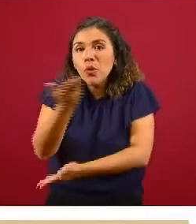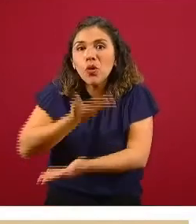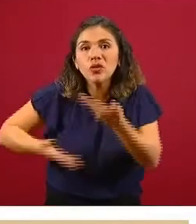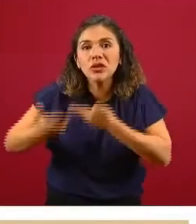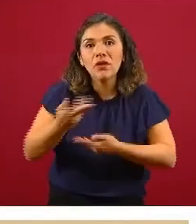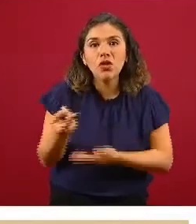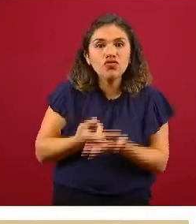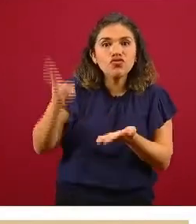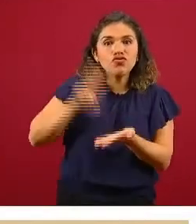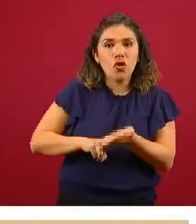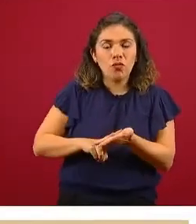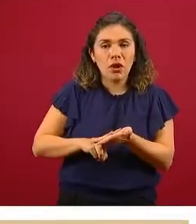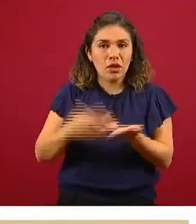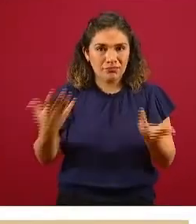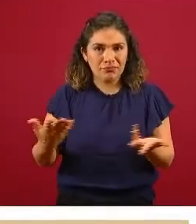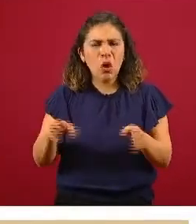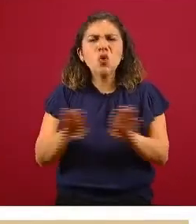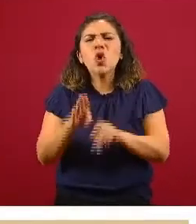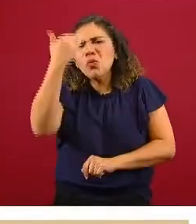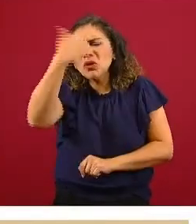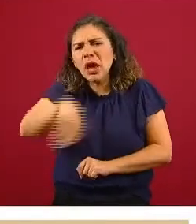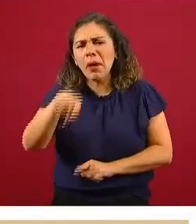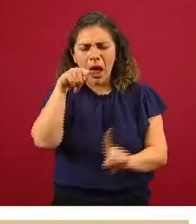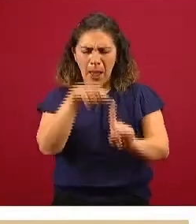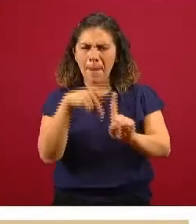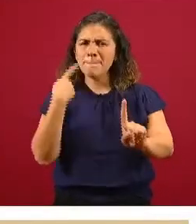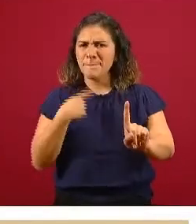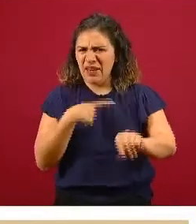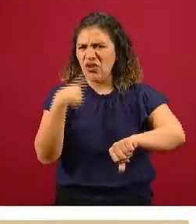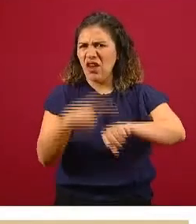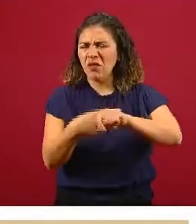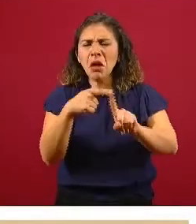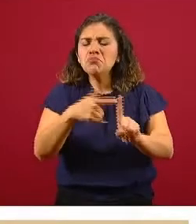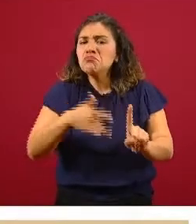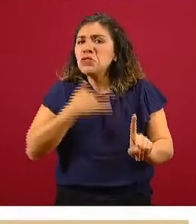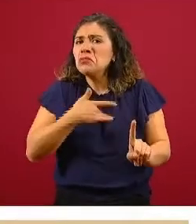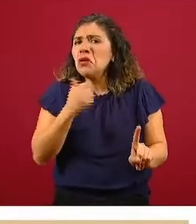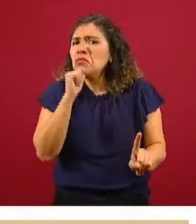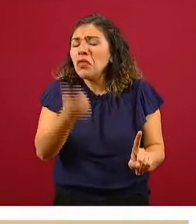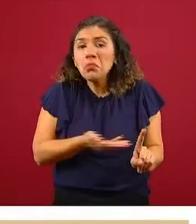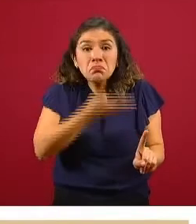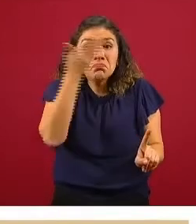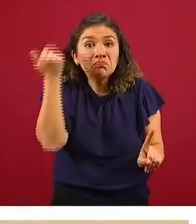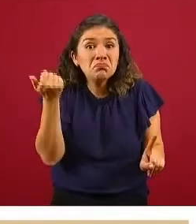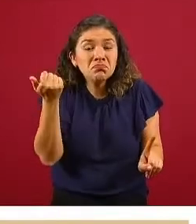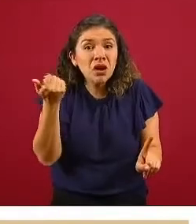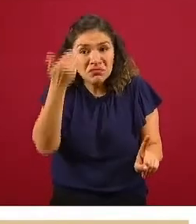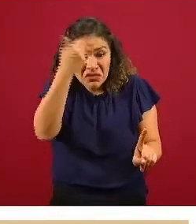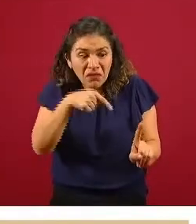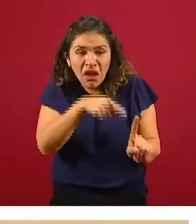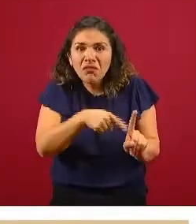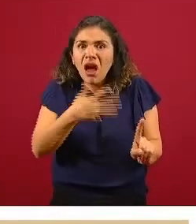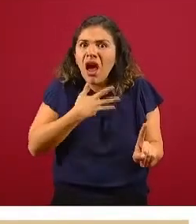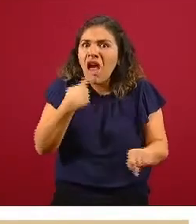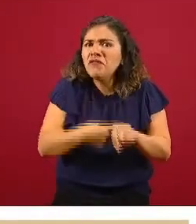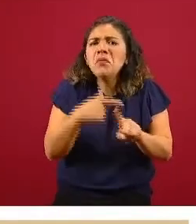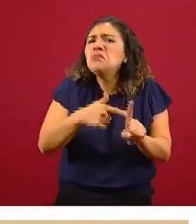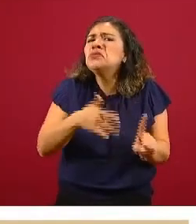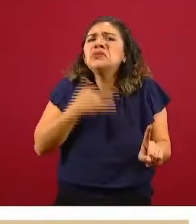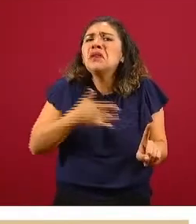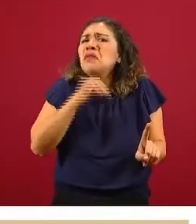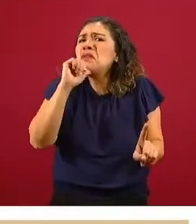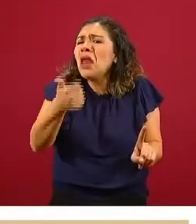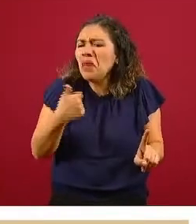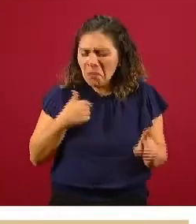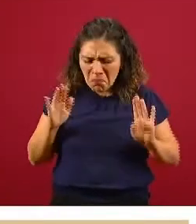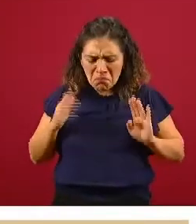corresponsabilidad. ¿Cómo podemos saber si un paciente que es asintomático tiene? Pues no podremos saber porque ni él mismo dice